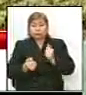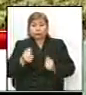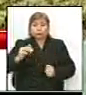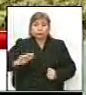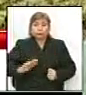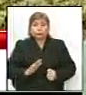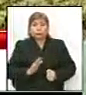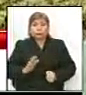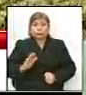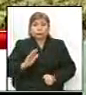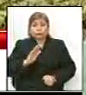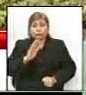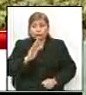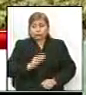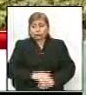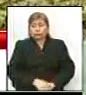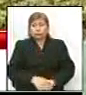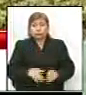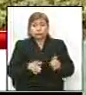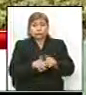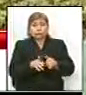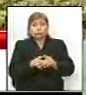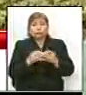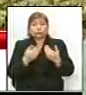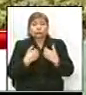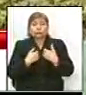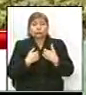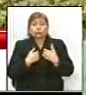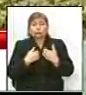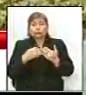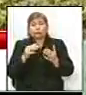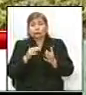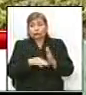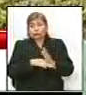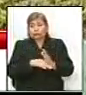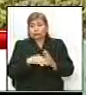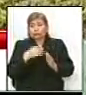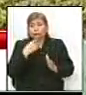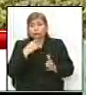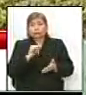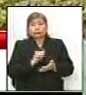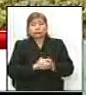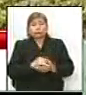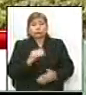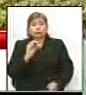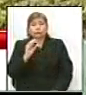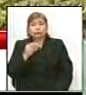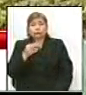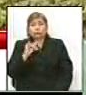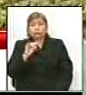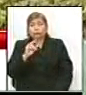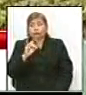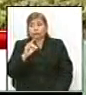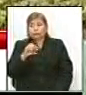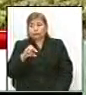manera, tenemos una falencia de acá de Chirumpiari